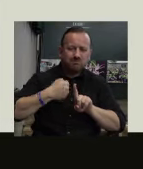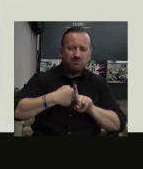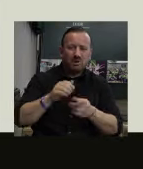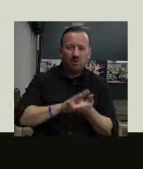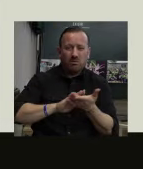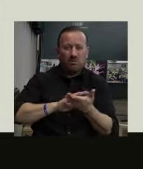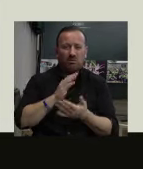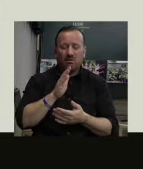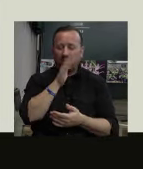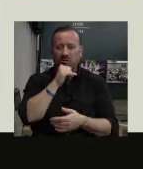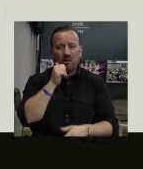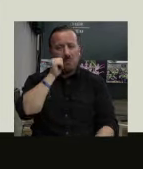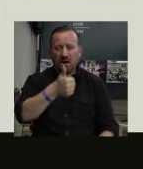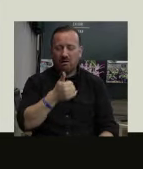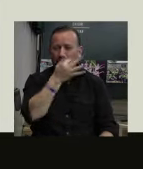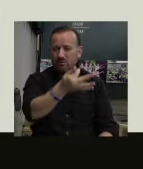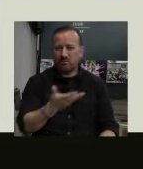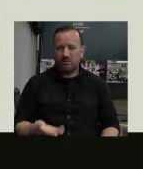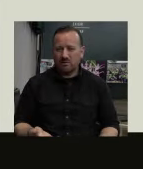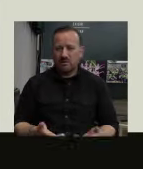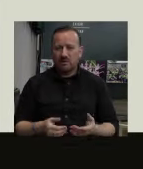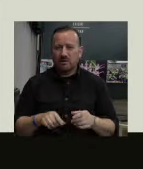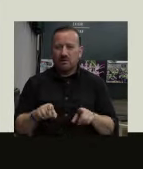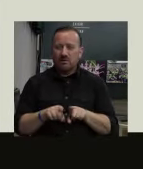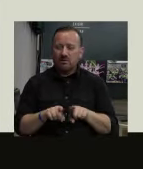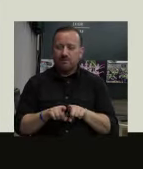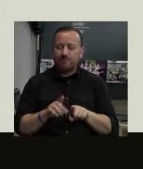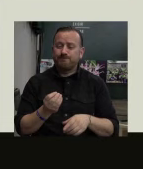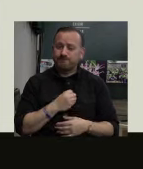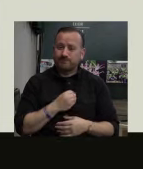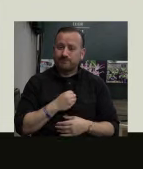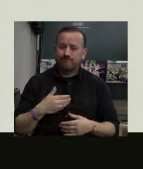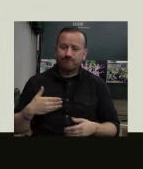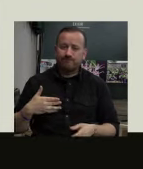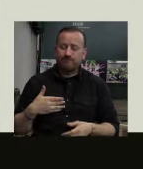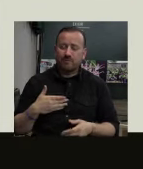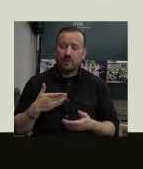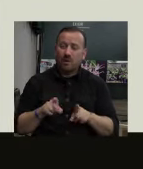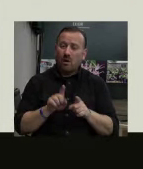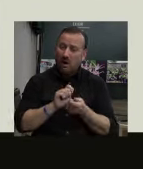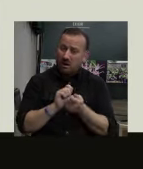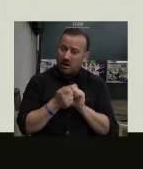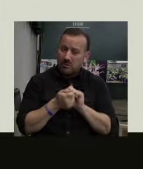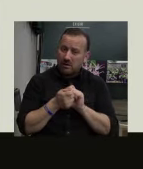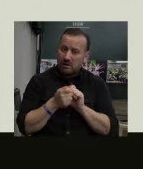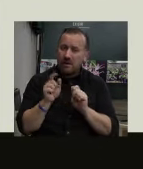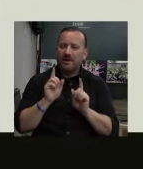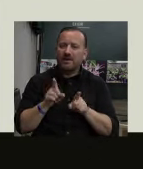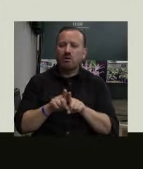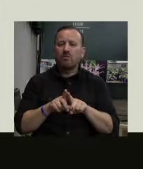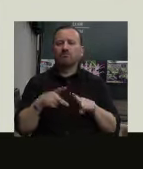hubiera mañana Y lamentablemente para transformar hay que